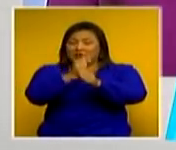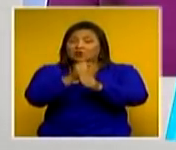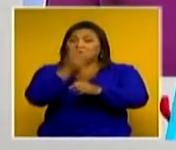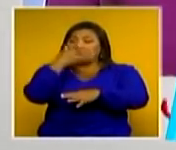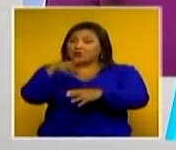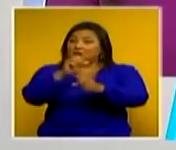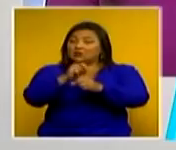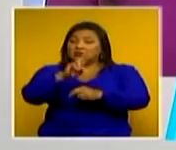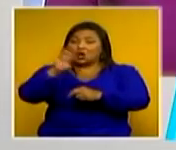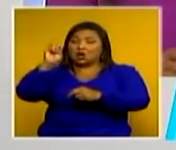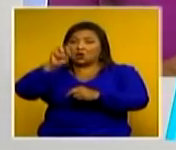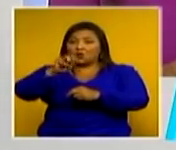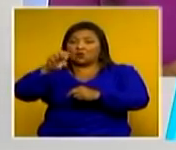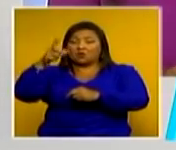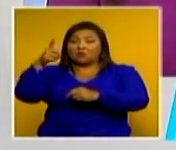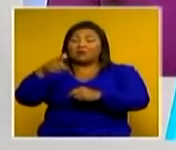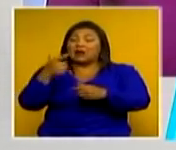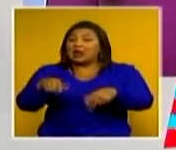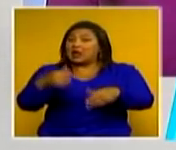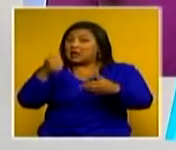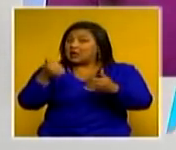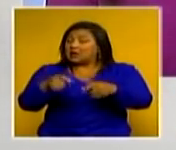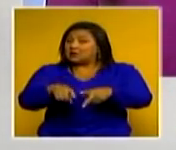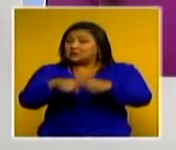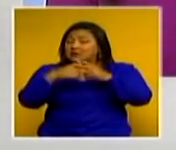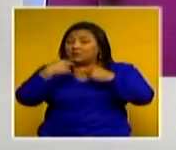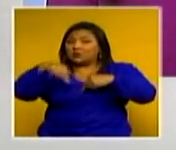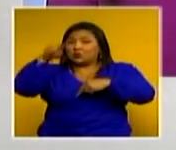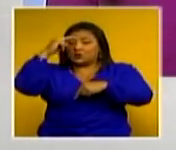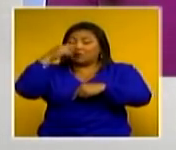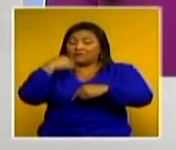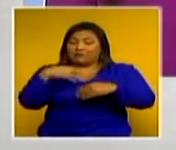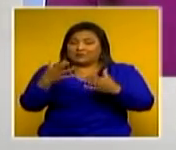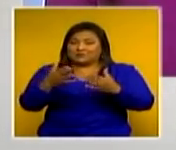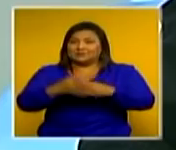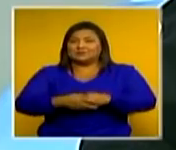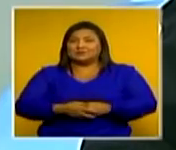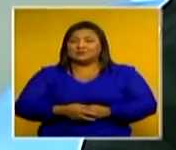noches rommel amigos televidentes aquí iniciamos con nuestra información